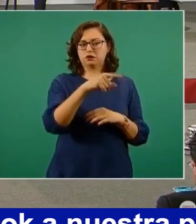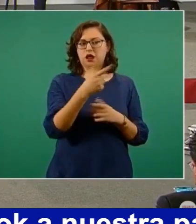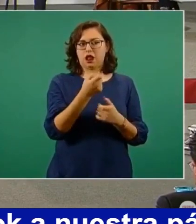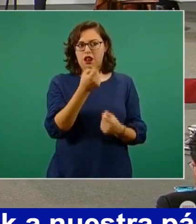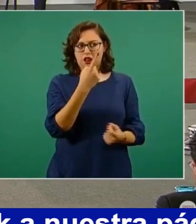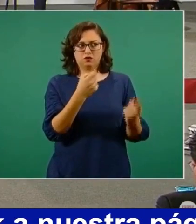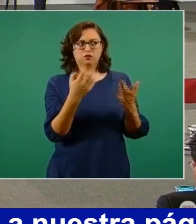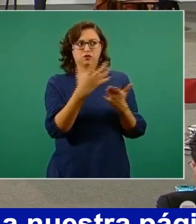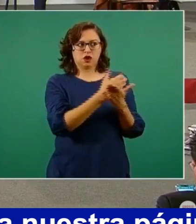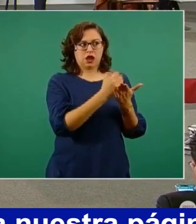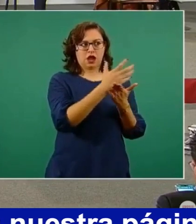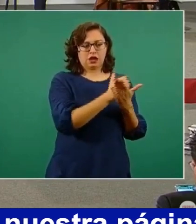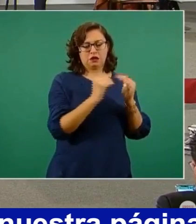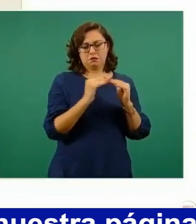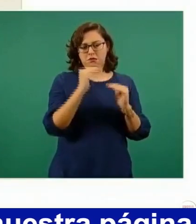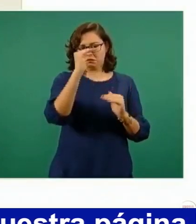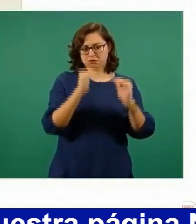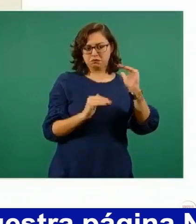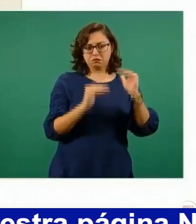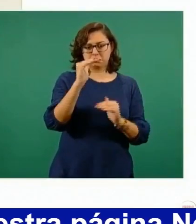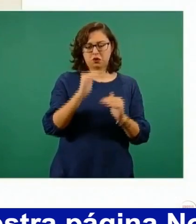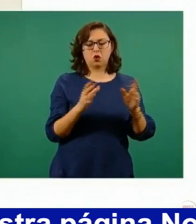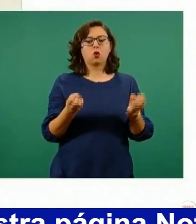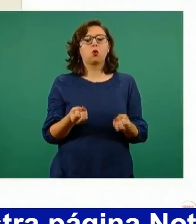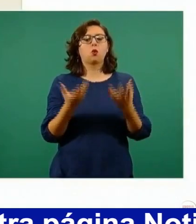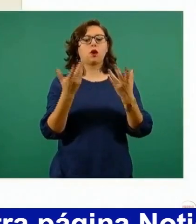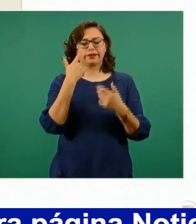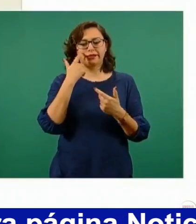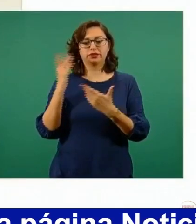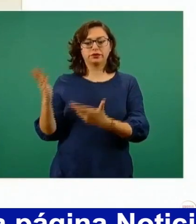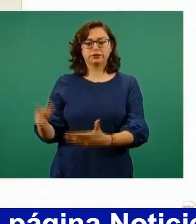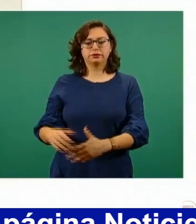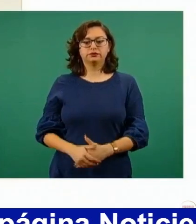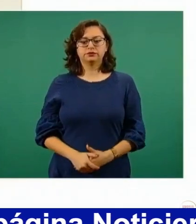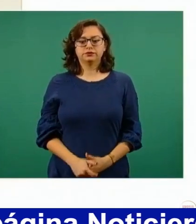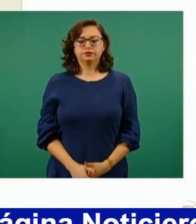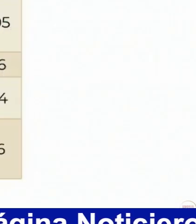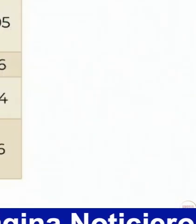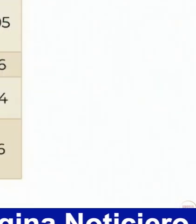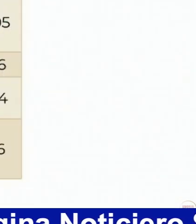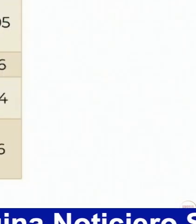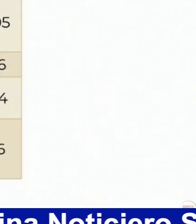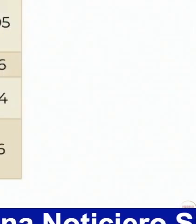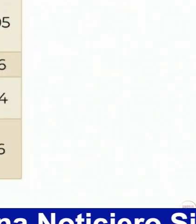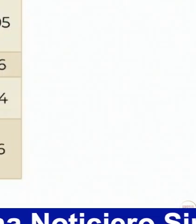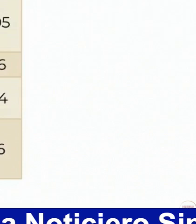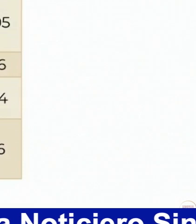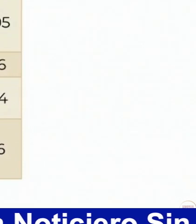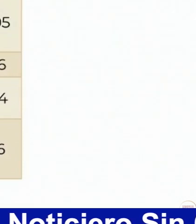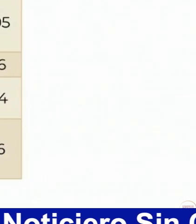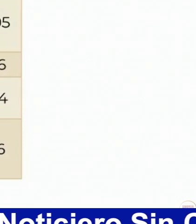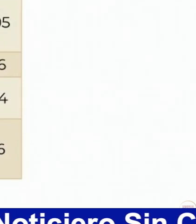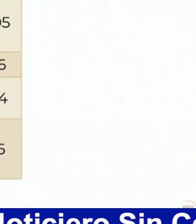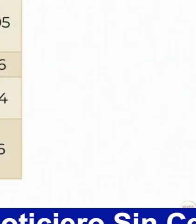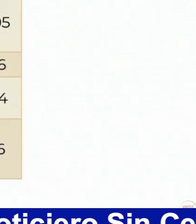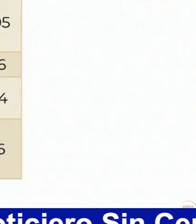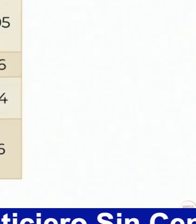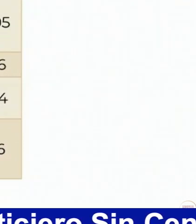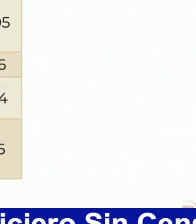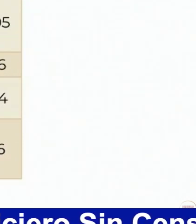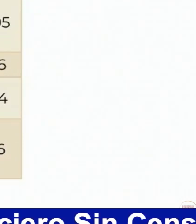preocupaciones que se expresaron en esta conferencia el día de ayer, en la industria minera, en promedio, claro